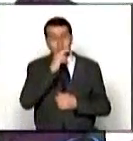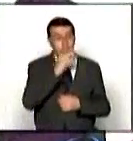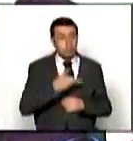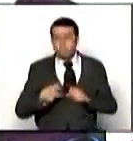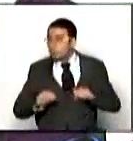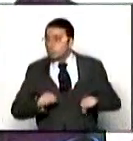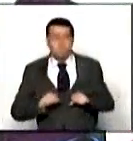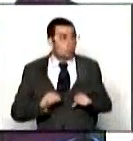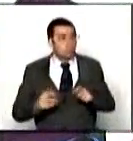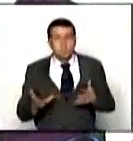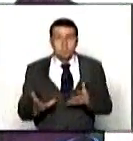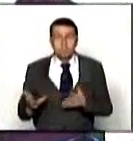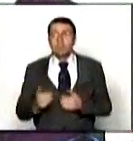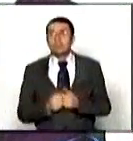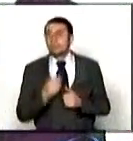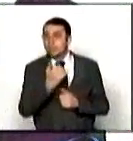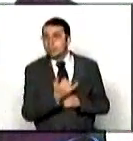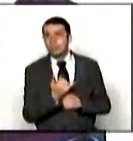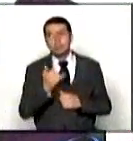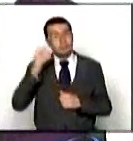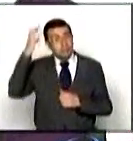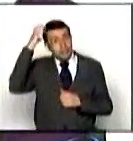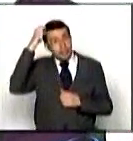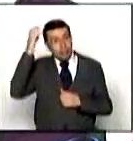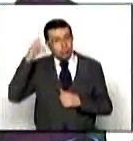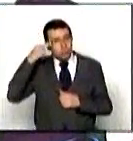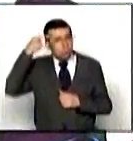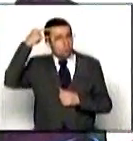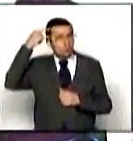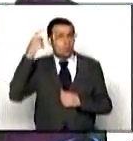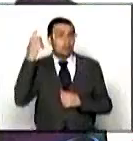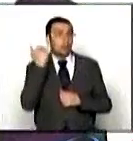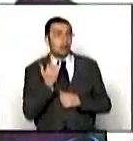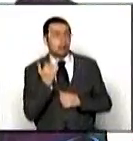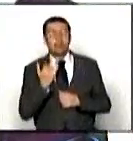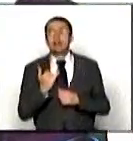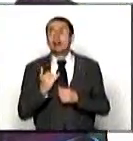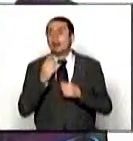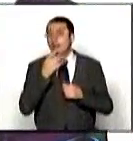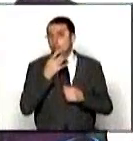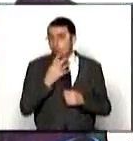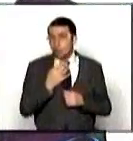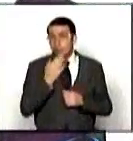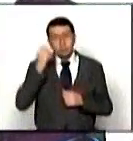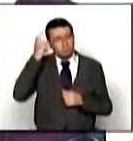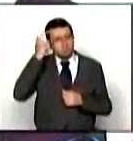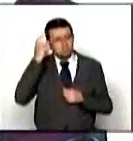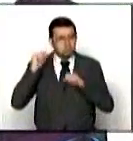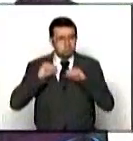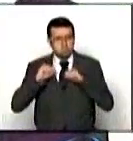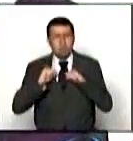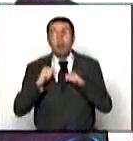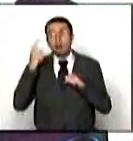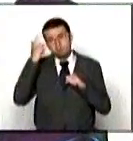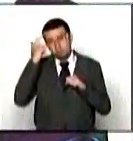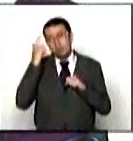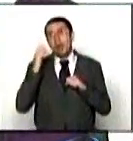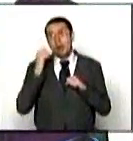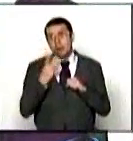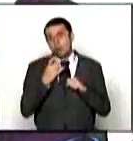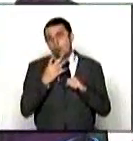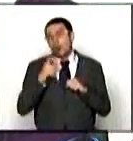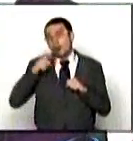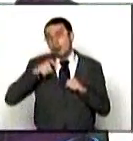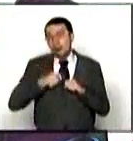cerebro se nutre básicamente de azúcar. Las neuronas funcionan con base en azúcar y con base en omegas 3. Y cuando